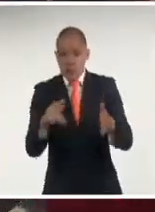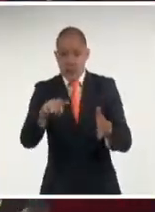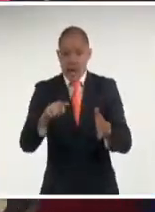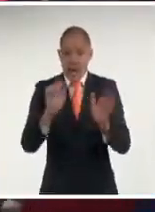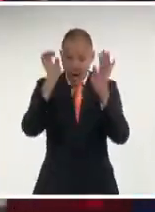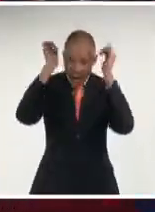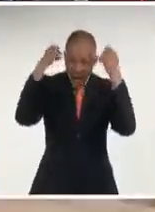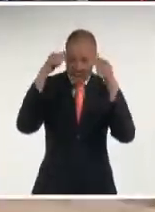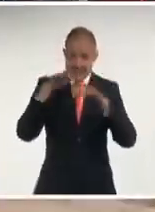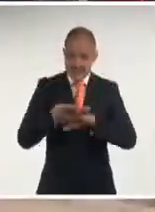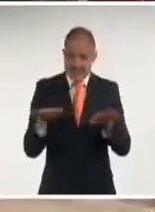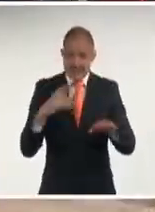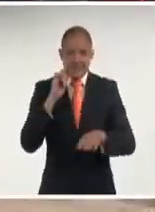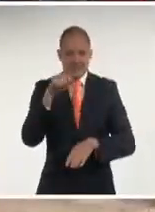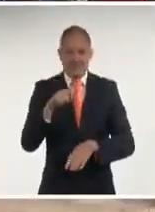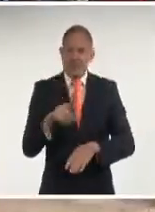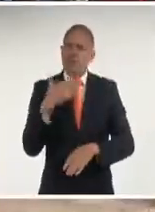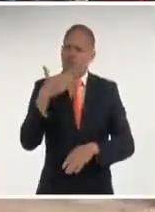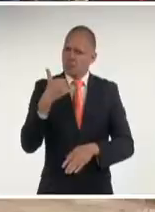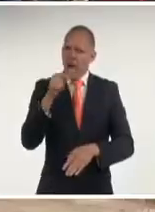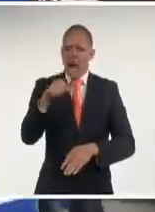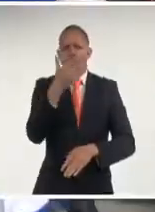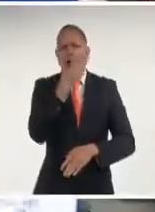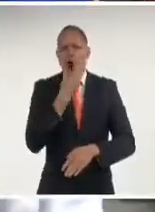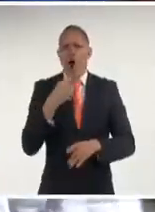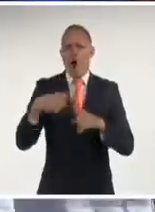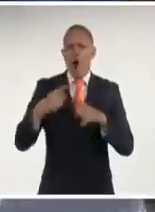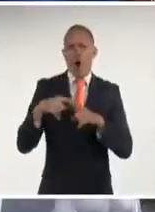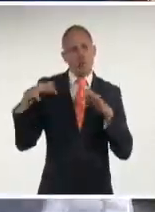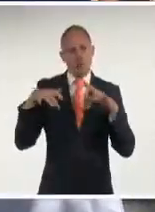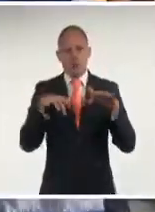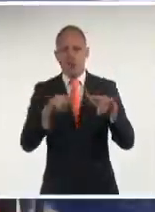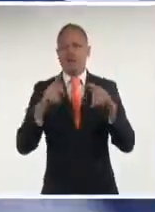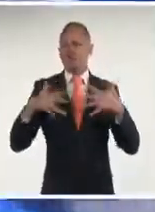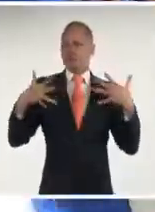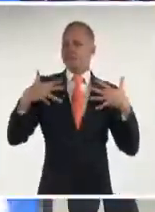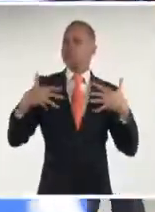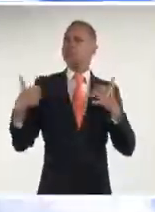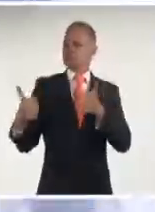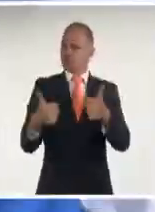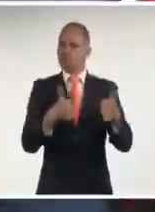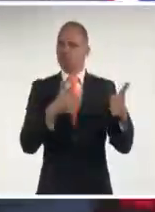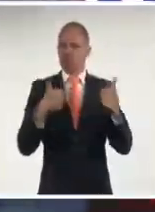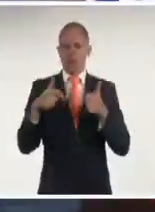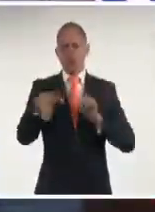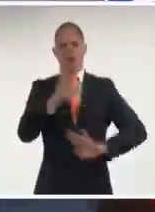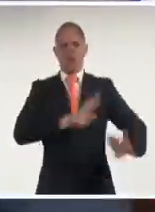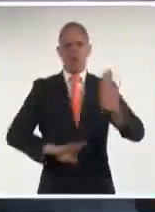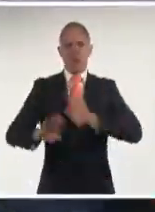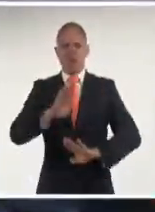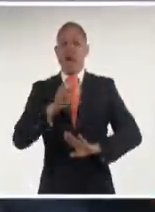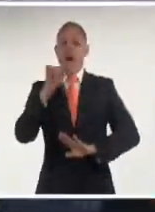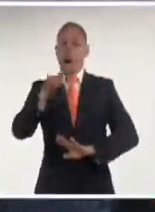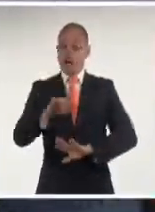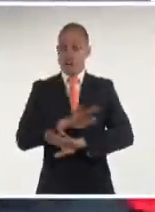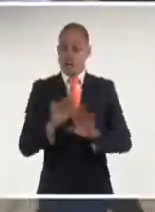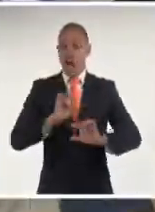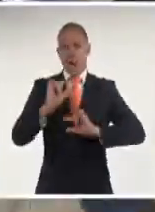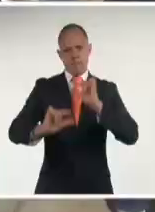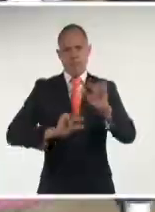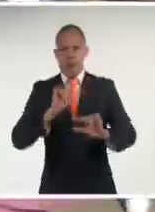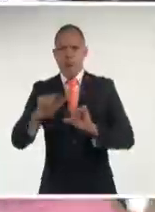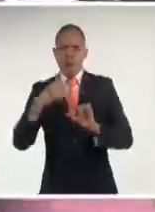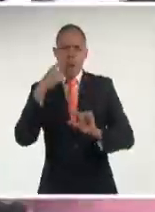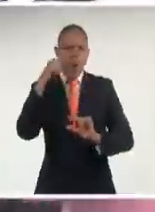forma en un escenario donde la alegría juvenil deviene convicción de amor patrio y defensa de un territorio que ha tenido que desarrollarse frente a las